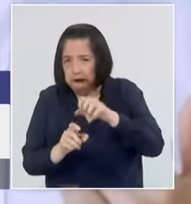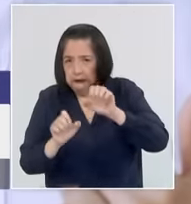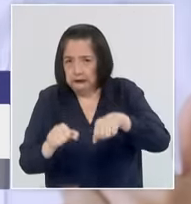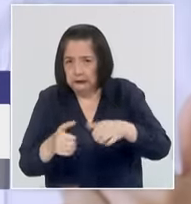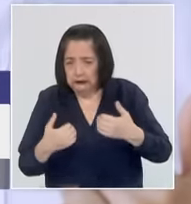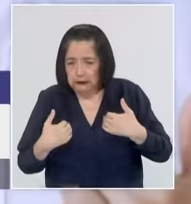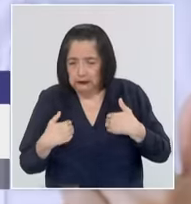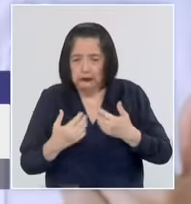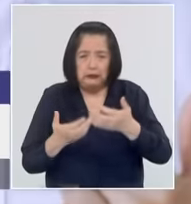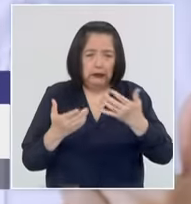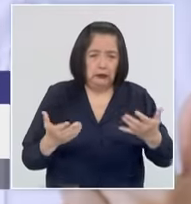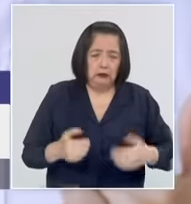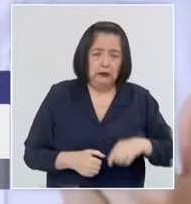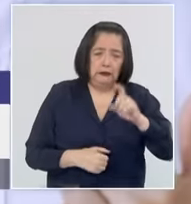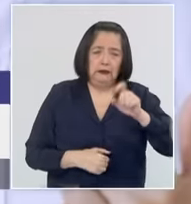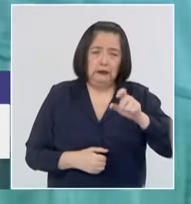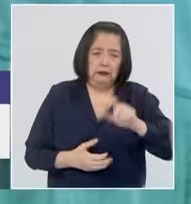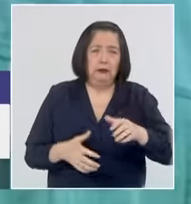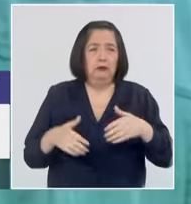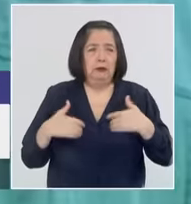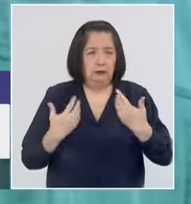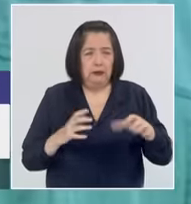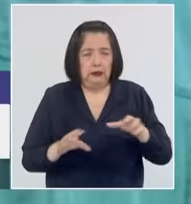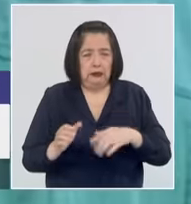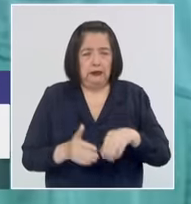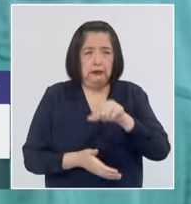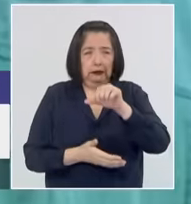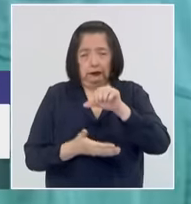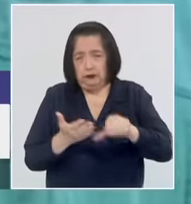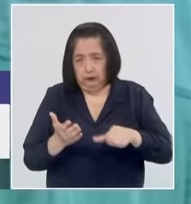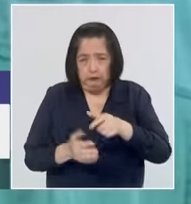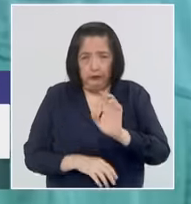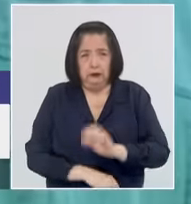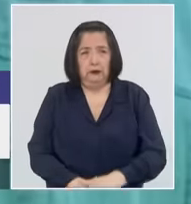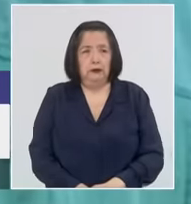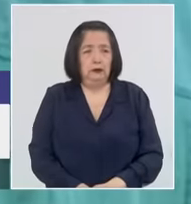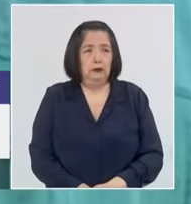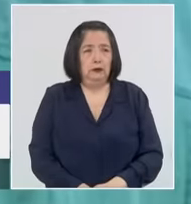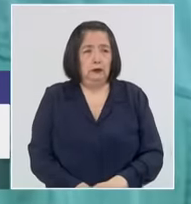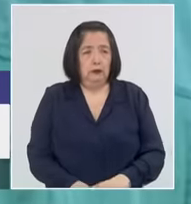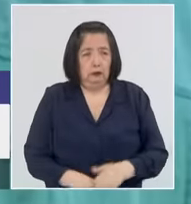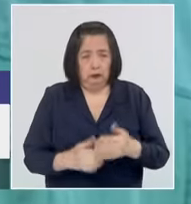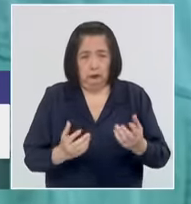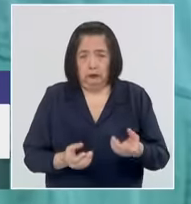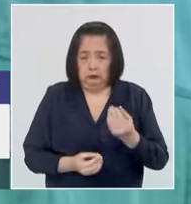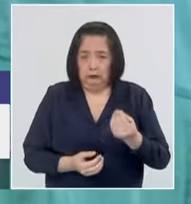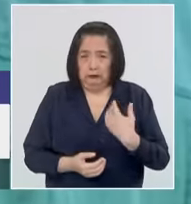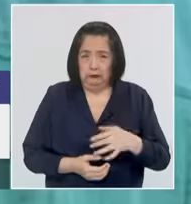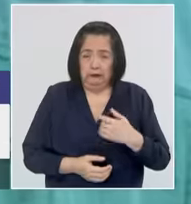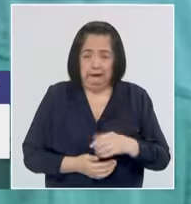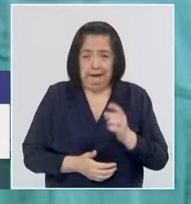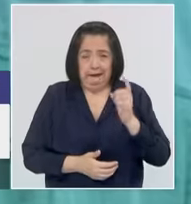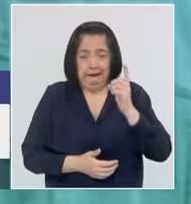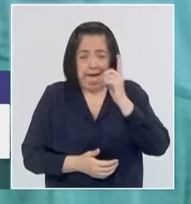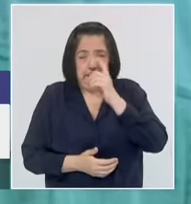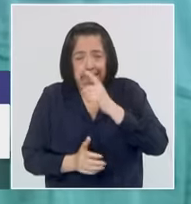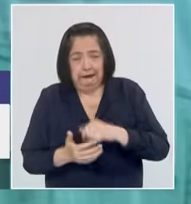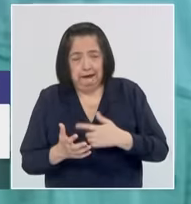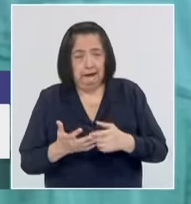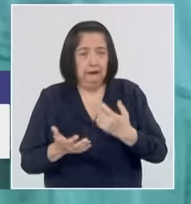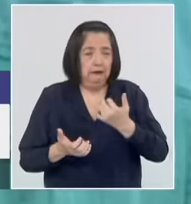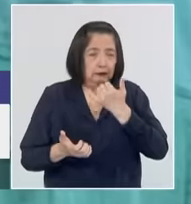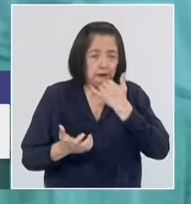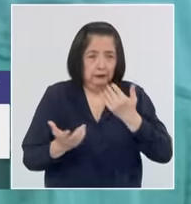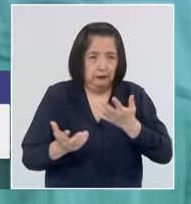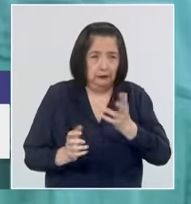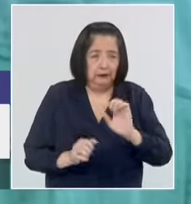tienen los implementos adecuados para poder realizar este tipo de intervenciones, justamente por la delicadeza y por los cuadros que se pueden